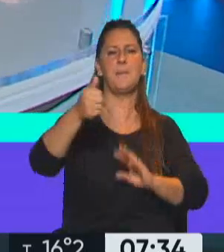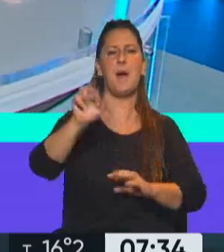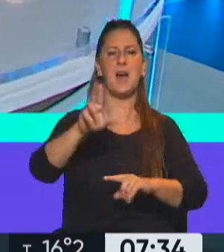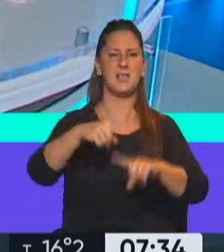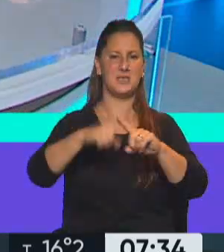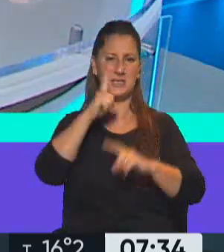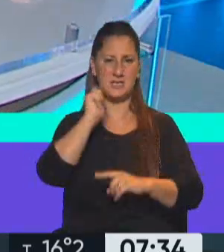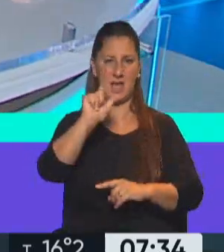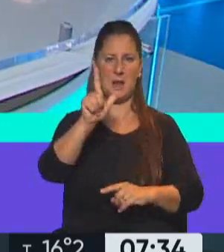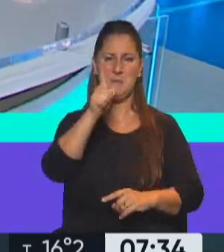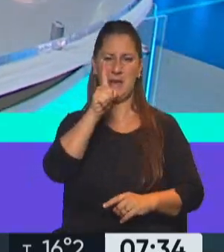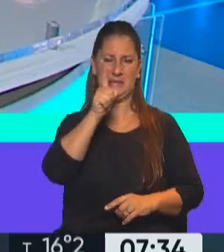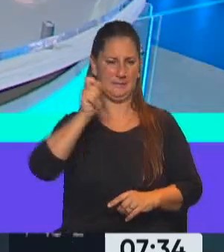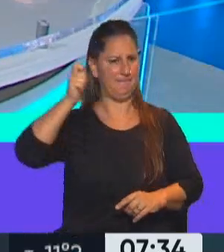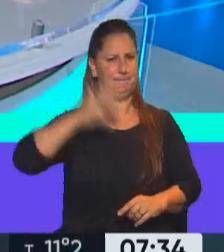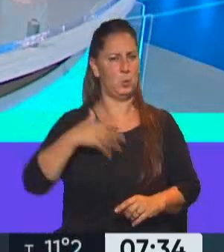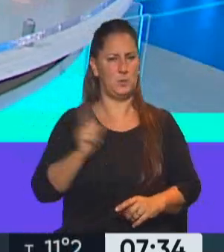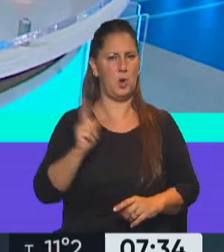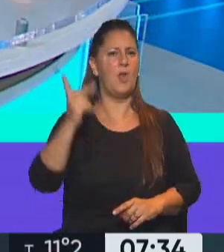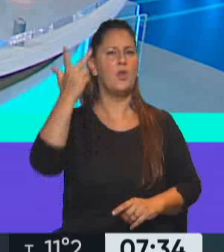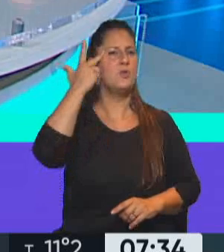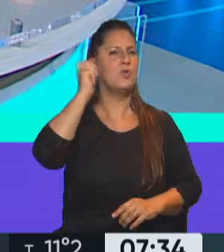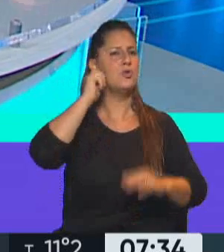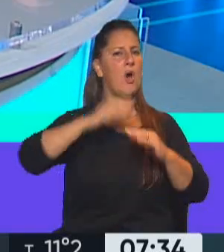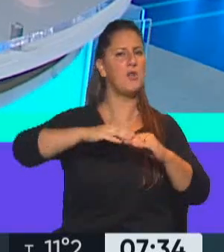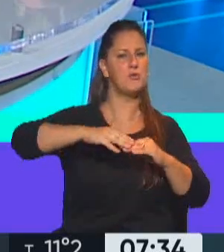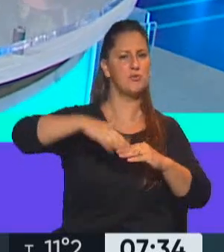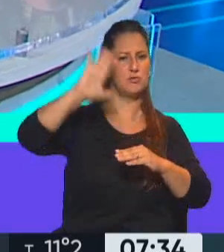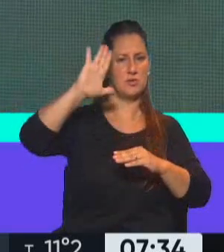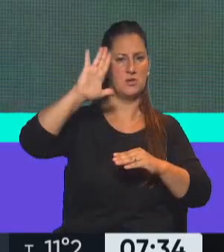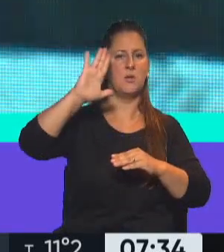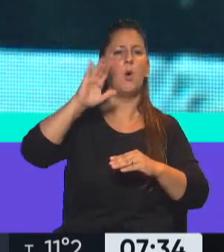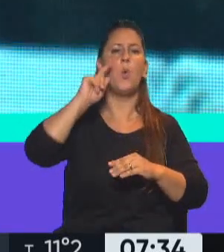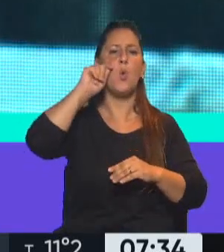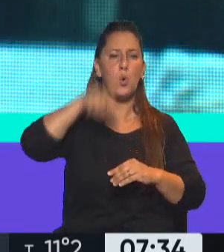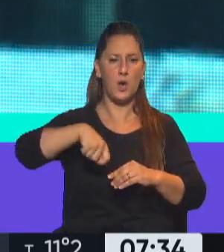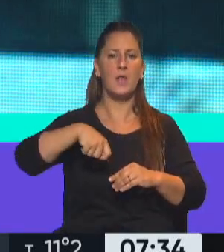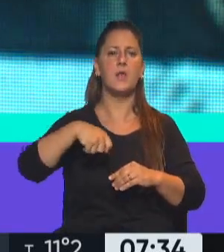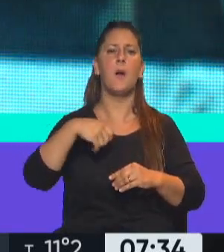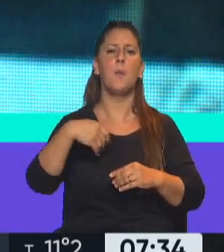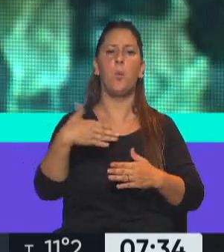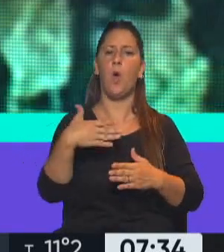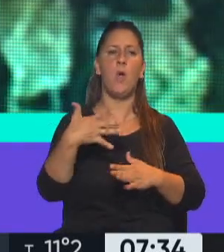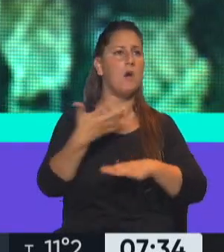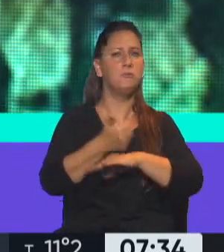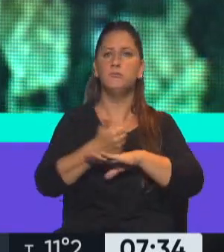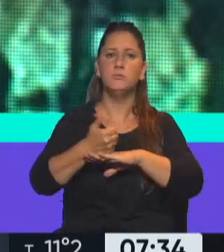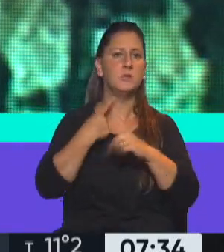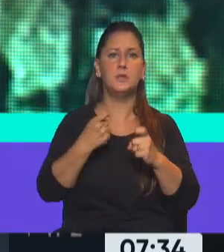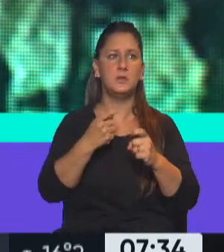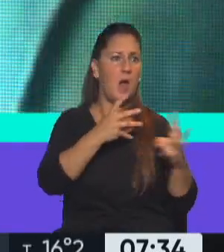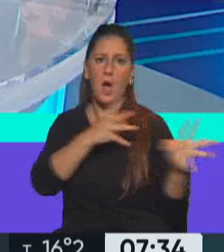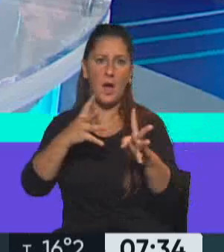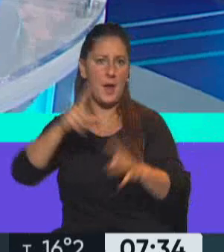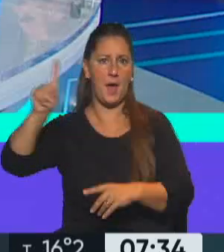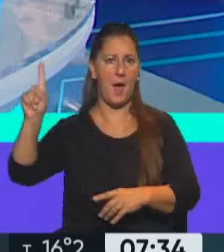algo absolutamente ajeno, esto de que los mayores de 18 a 60 años en Ucrania, bueno, tengan que estar a disposición para combatir, en